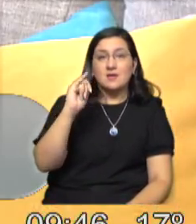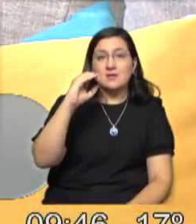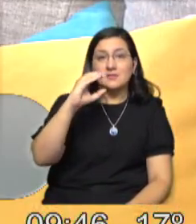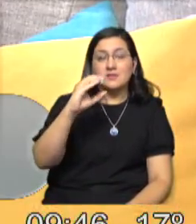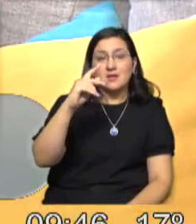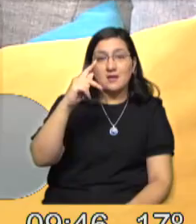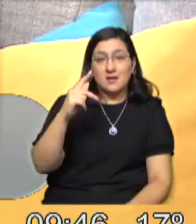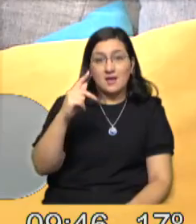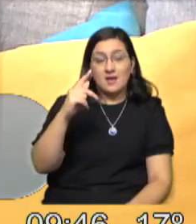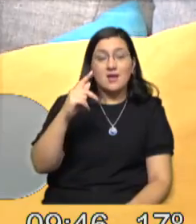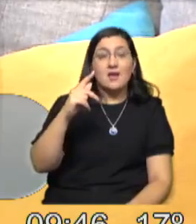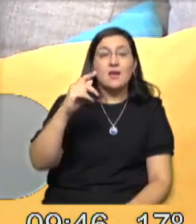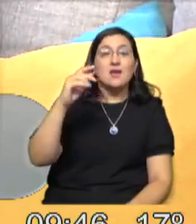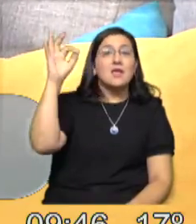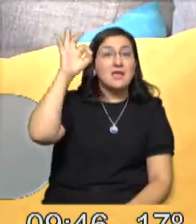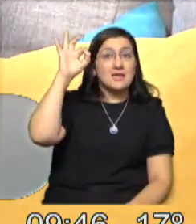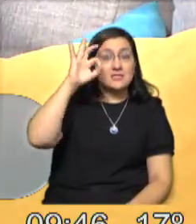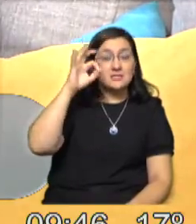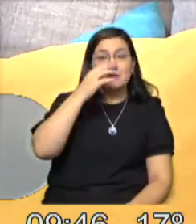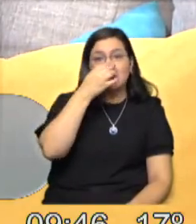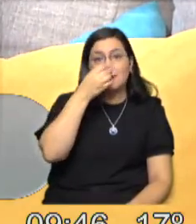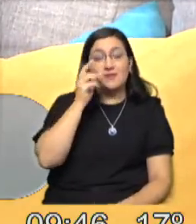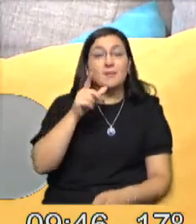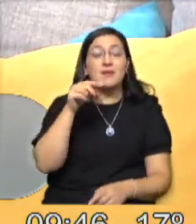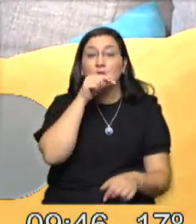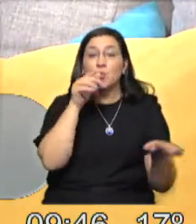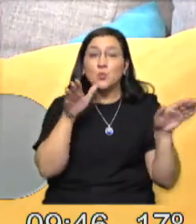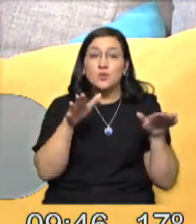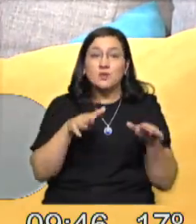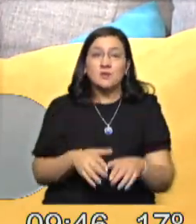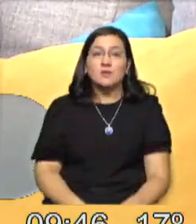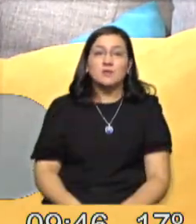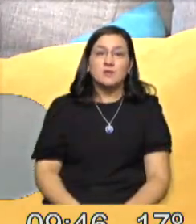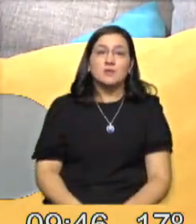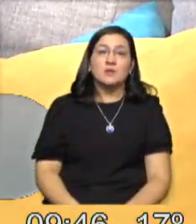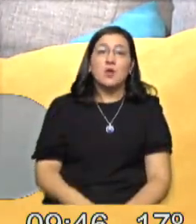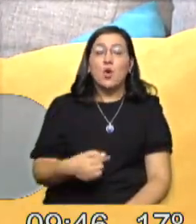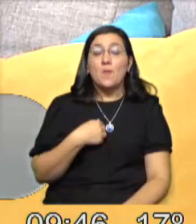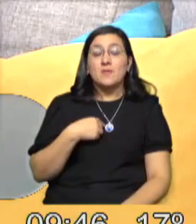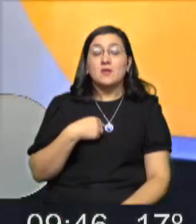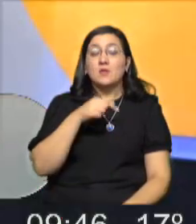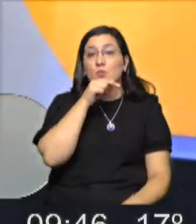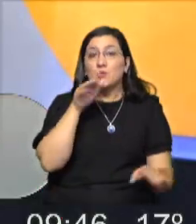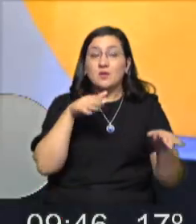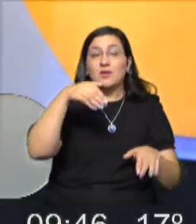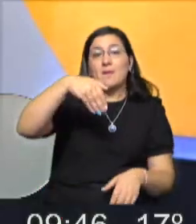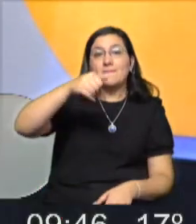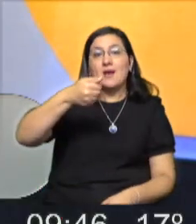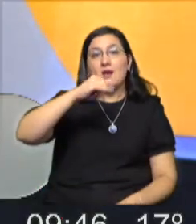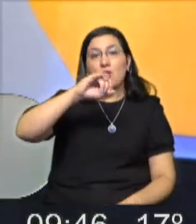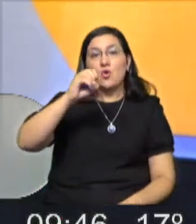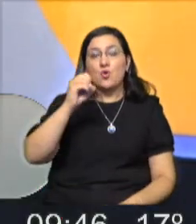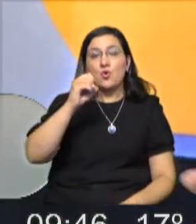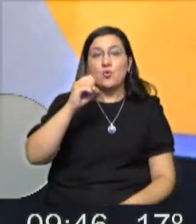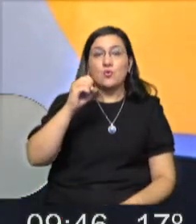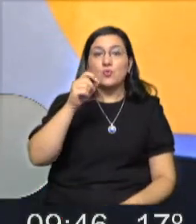English. Estoy redes, en Instagram, en las Instagram redes, exacto. Y después, bueno, estoy en Twitter también, con el mismo Kick English, o mi Twitter, que es Majo Teacher. Vamos a enseñarle a la